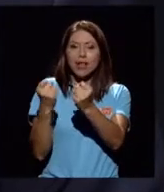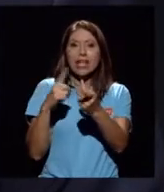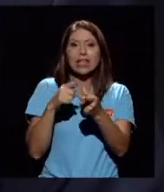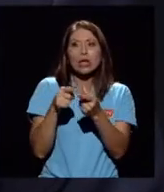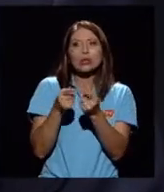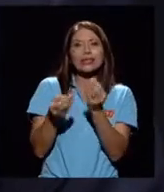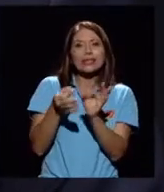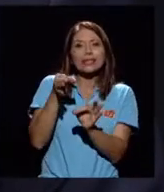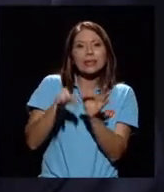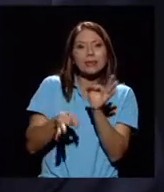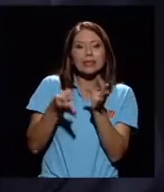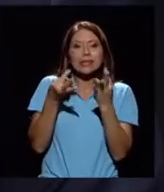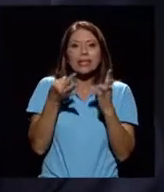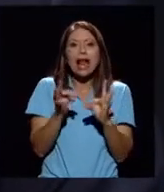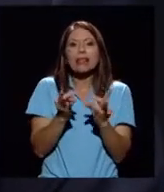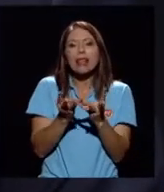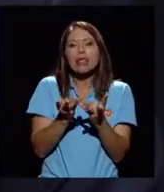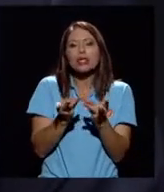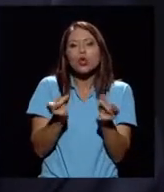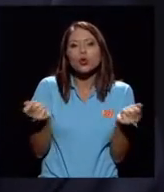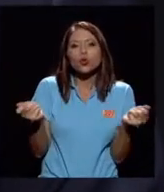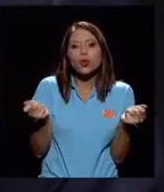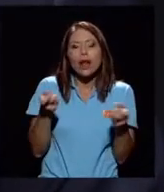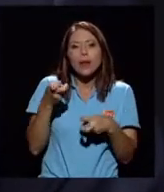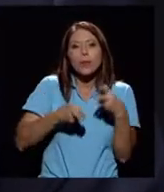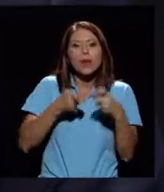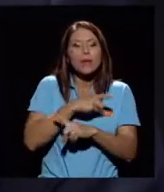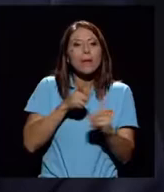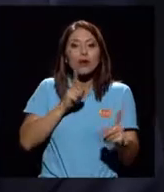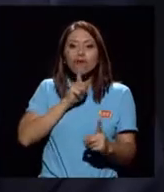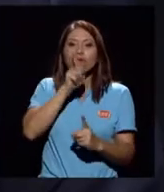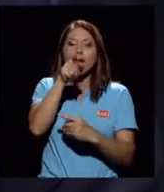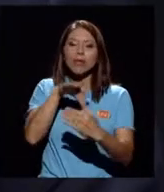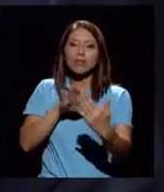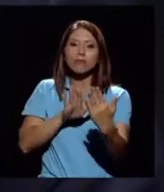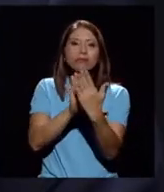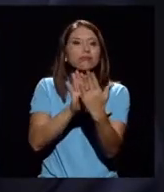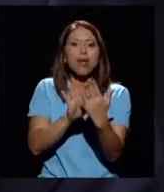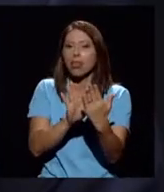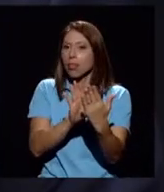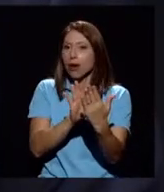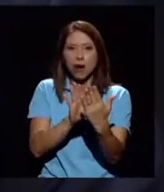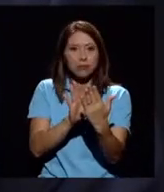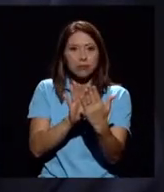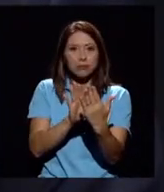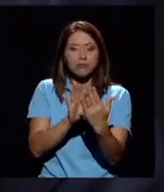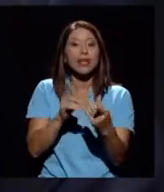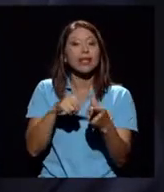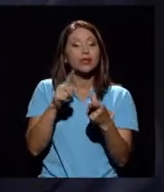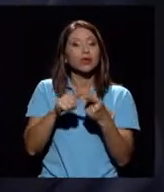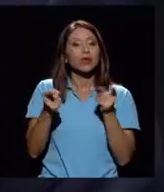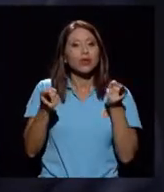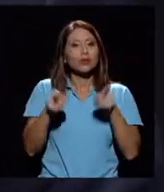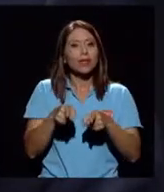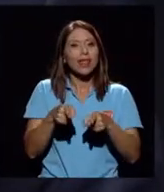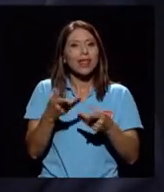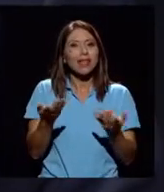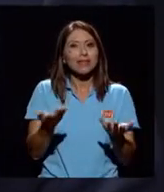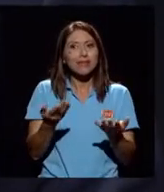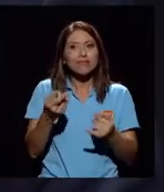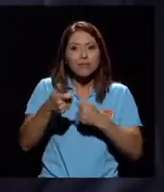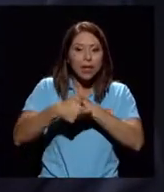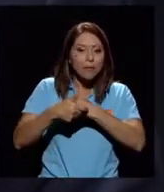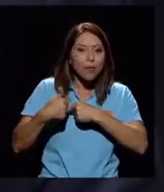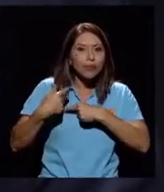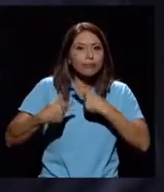la forma de solucionar el problema sin enfrentarlo y lo que sucede con eso es que se nos va agotando el